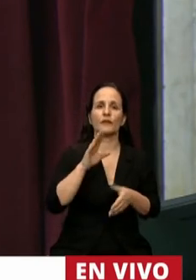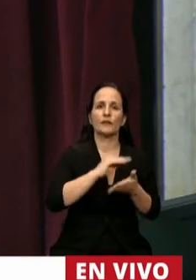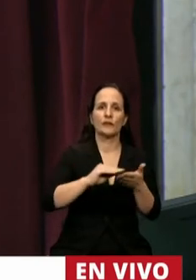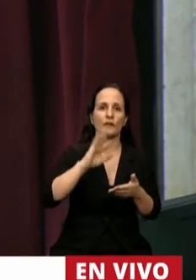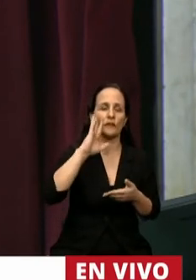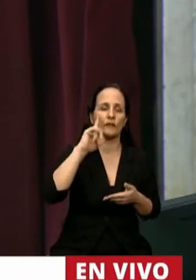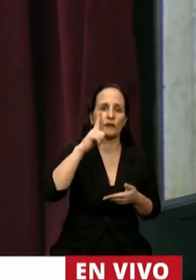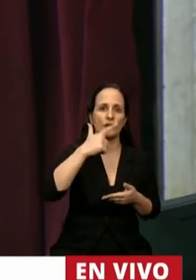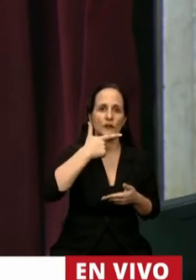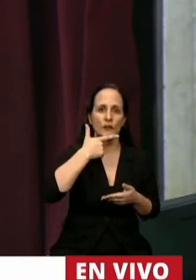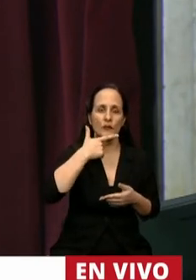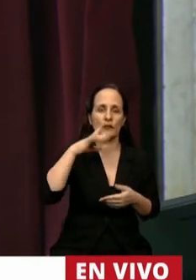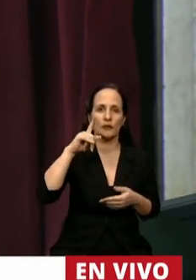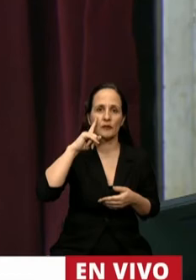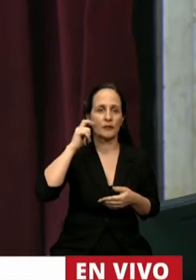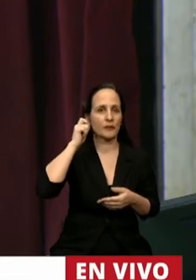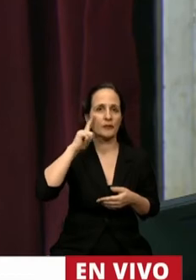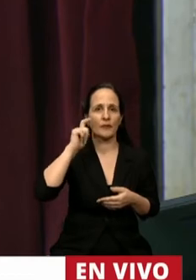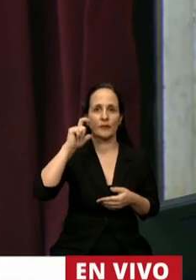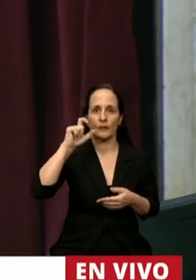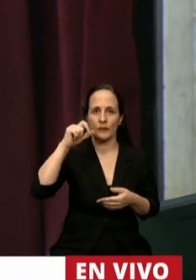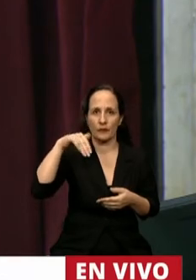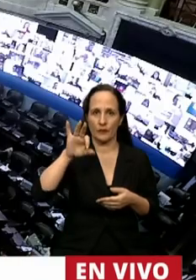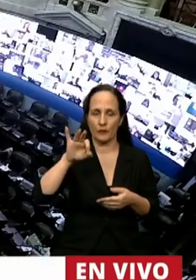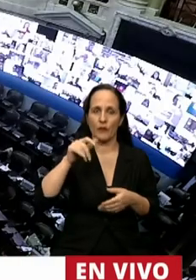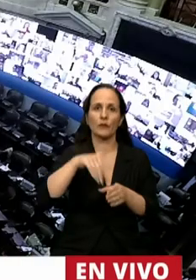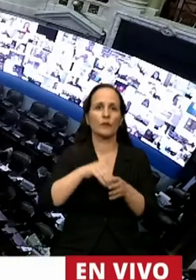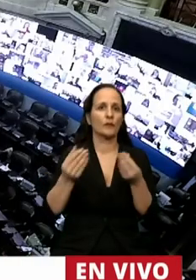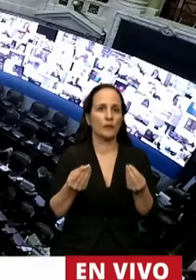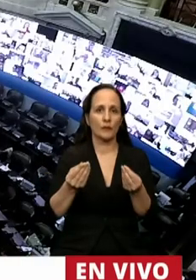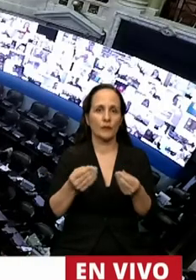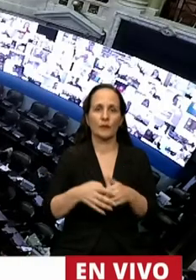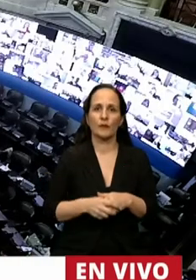Di Giacomo, para indicar el sentido de su voto.